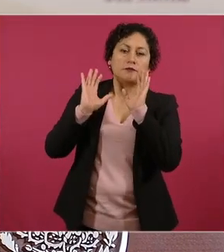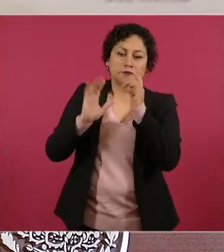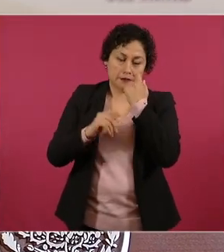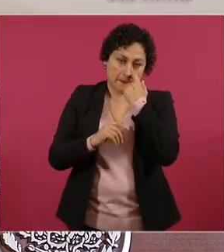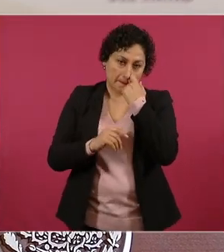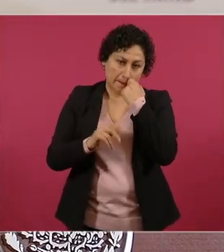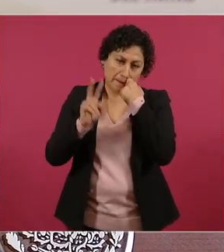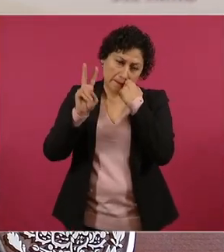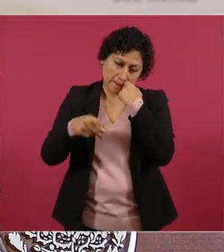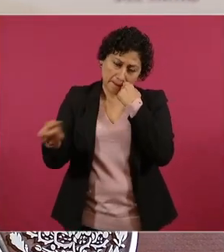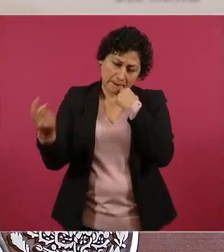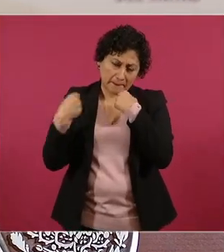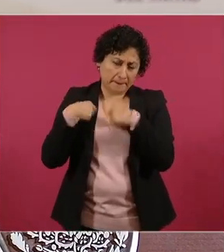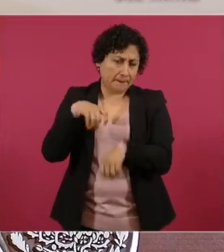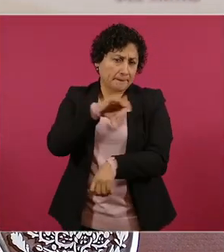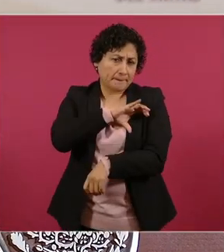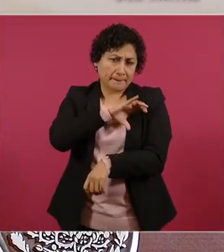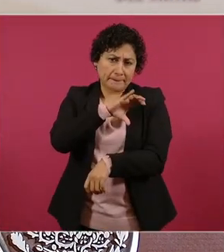Muy cariñosos,